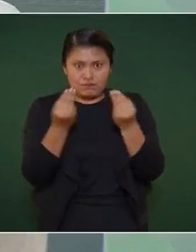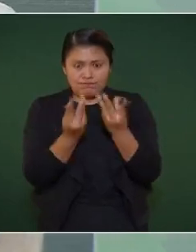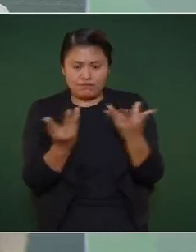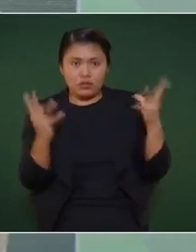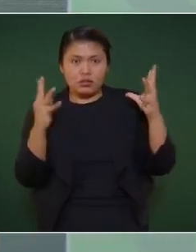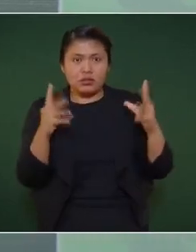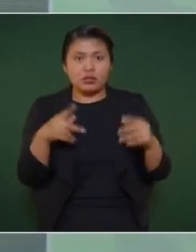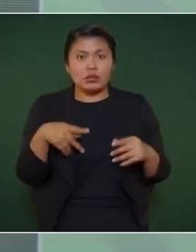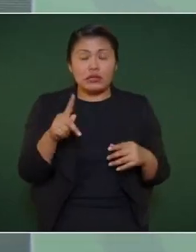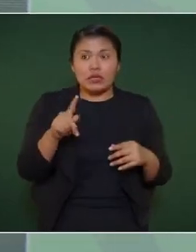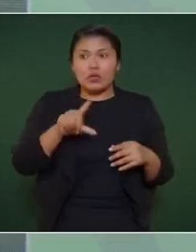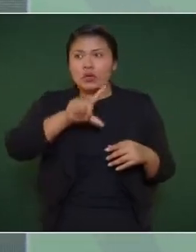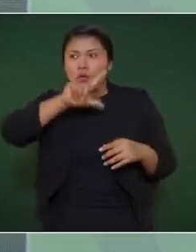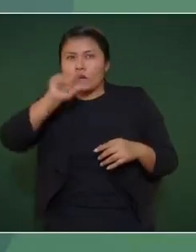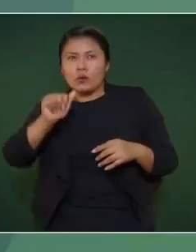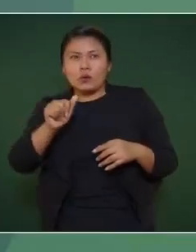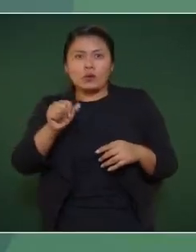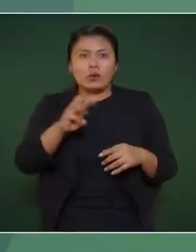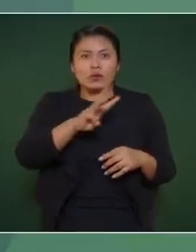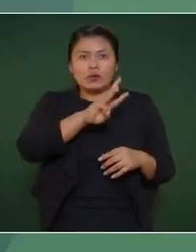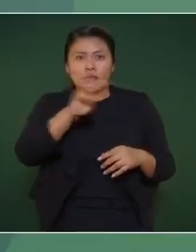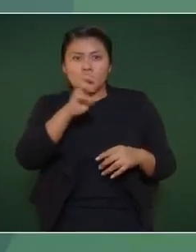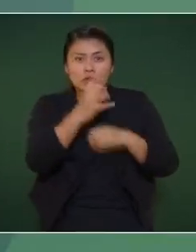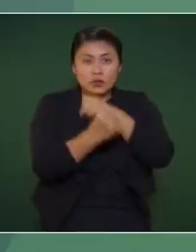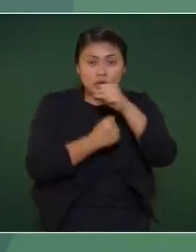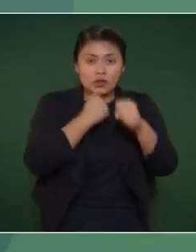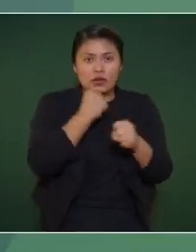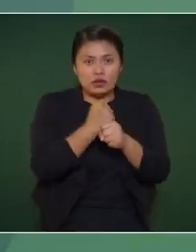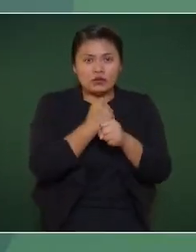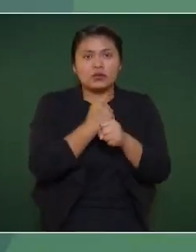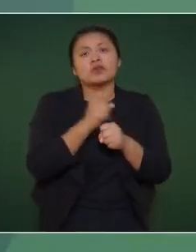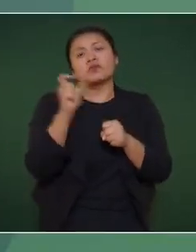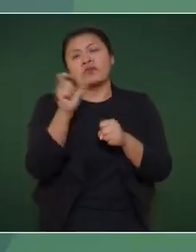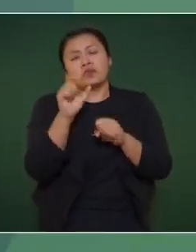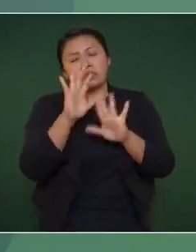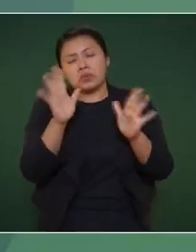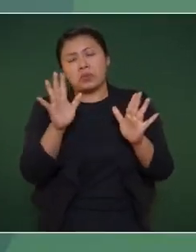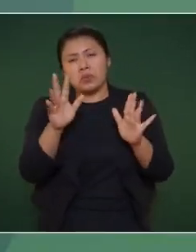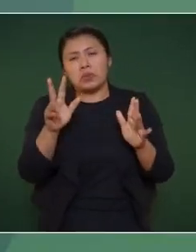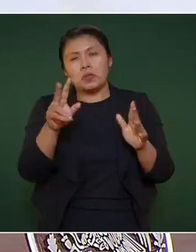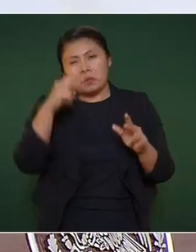Y 300 años después, cuando ya México es independiente,